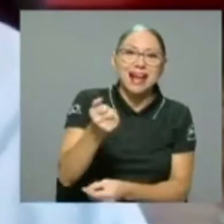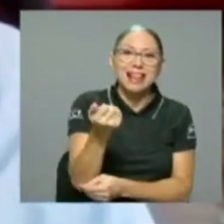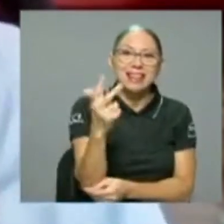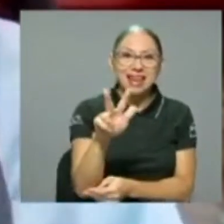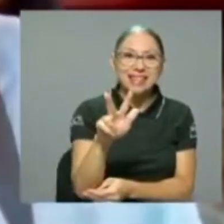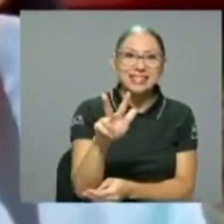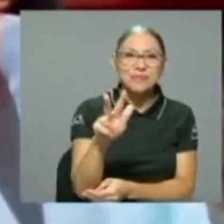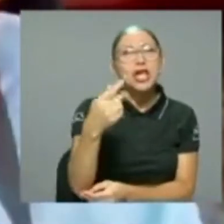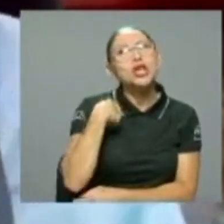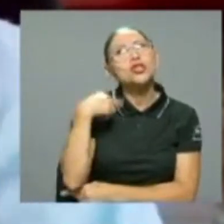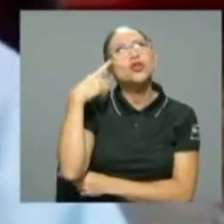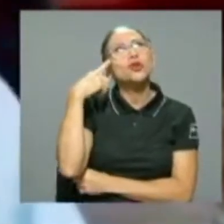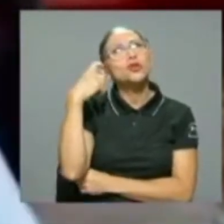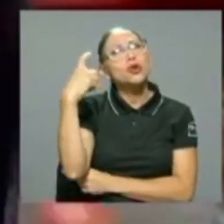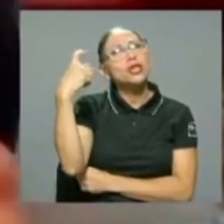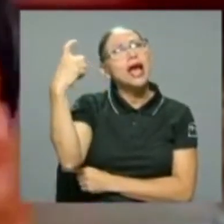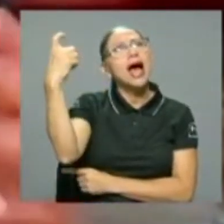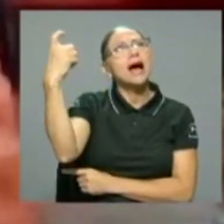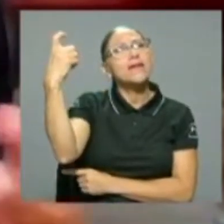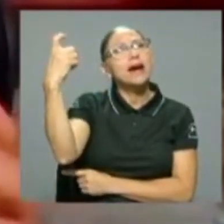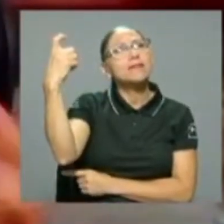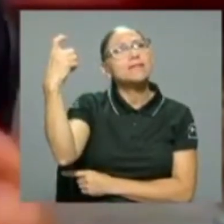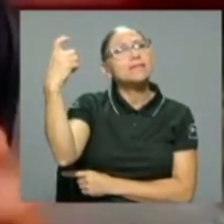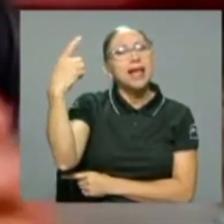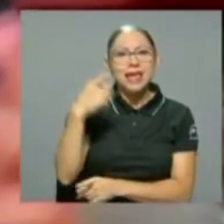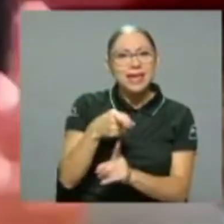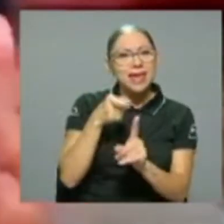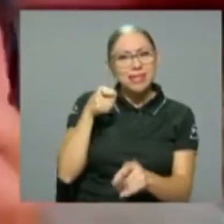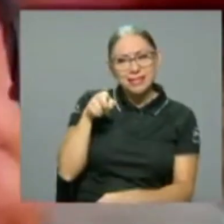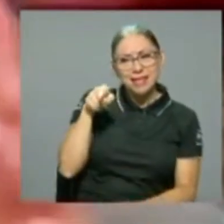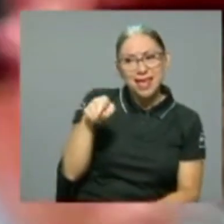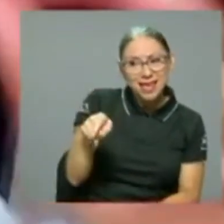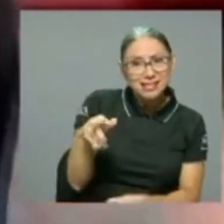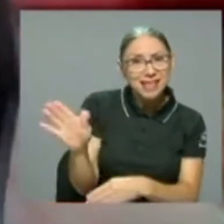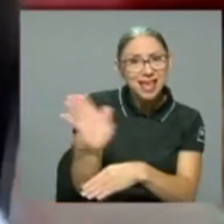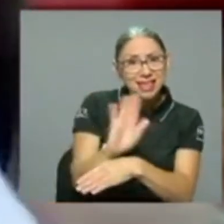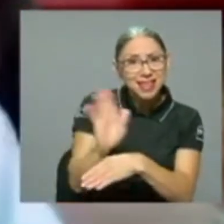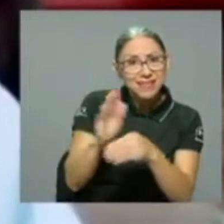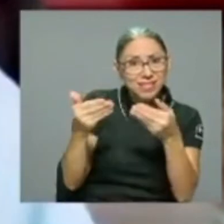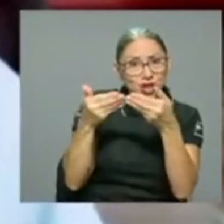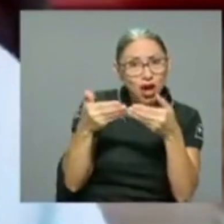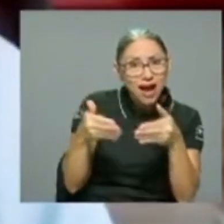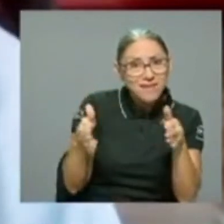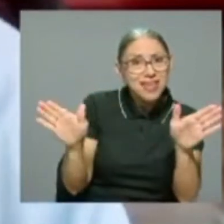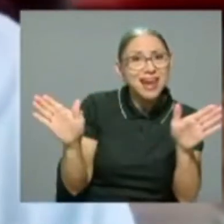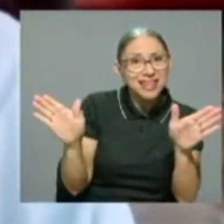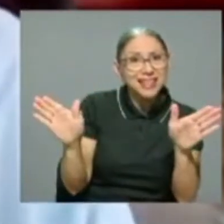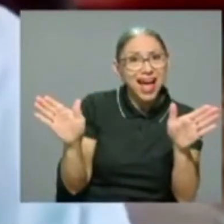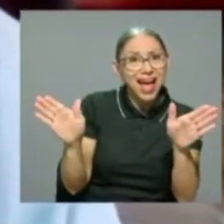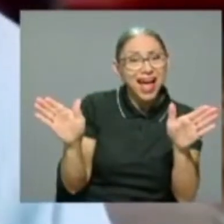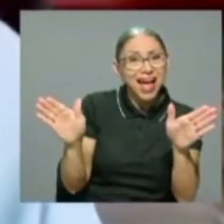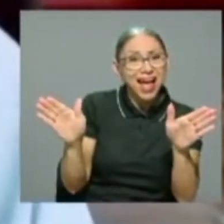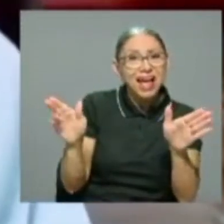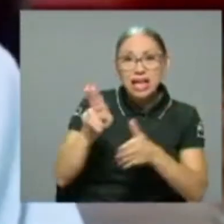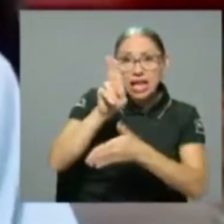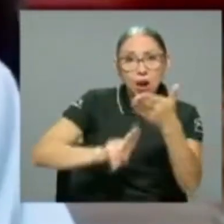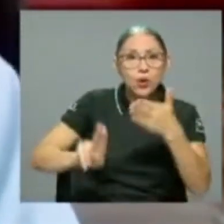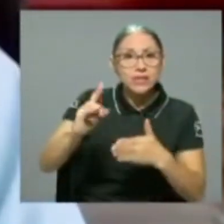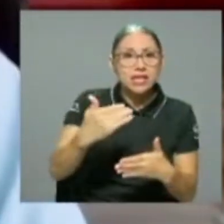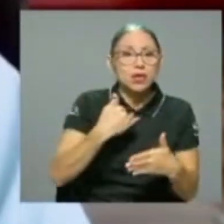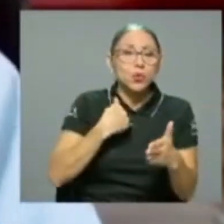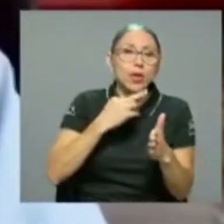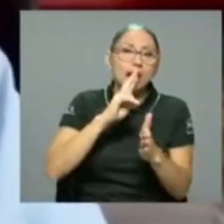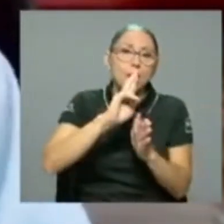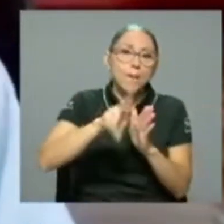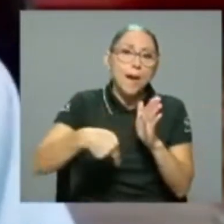que desde ese canal que era de televisión abierta, la universidad jugara un papel importante